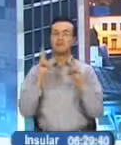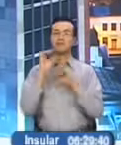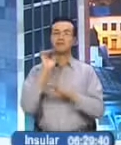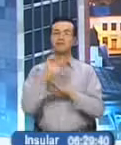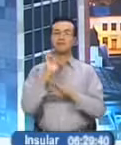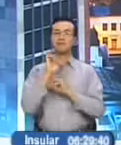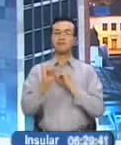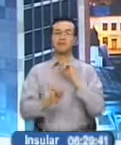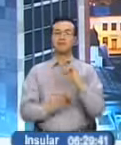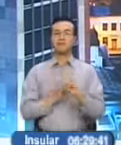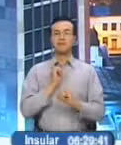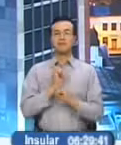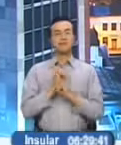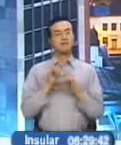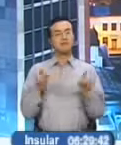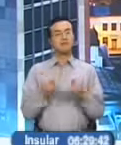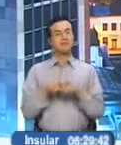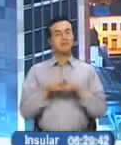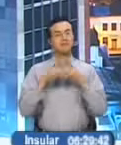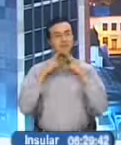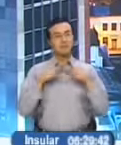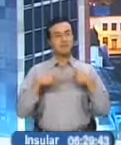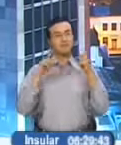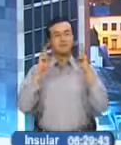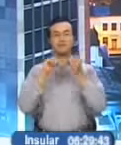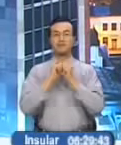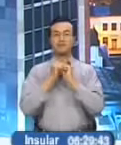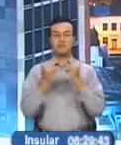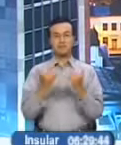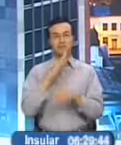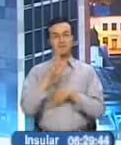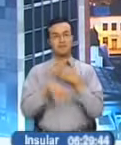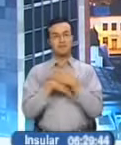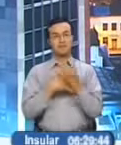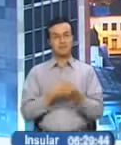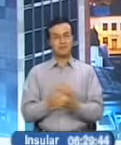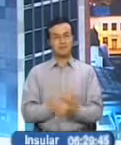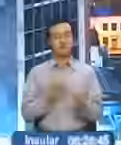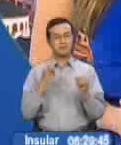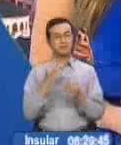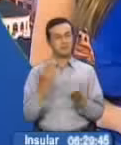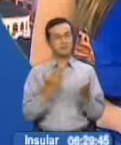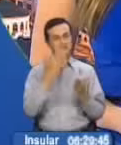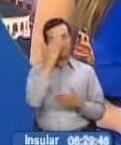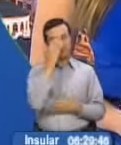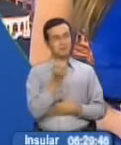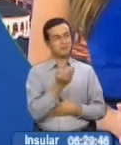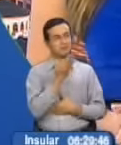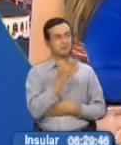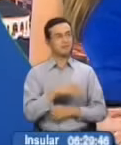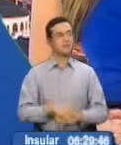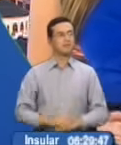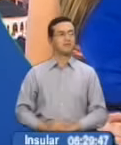nivel nacional como internacional, pero también hablaremos de deporte porque hoy todos somos independientes. Abraham, buenos días en Guayaquil.